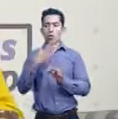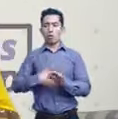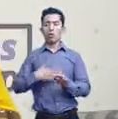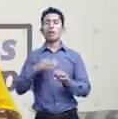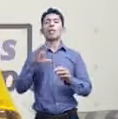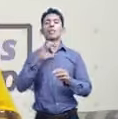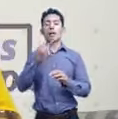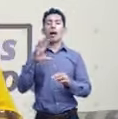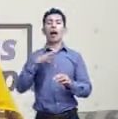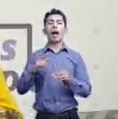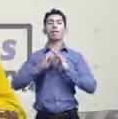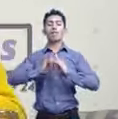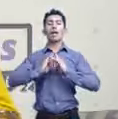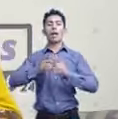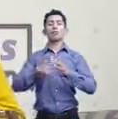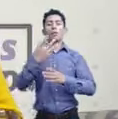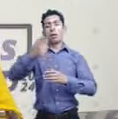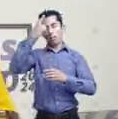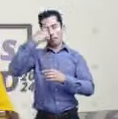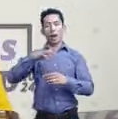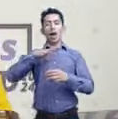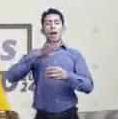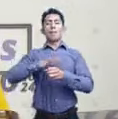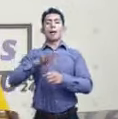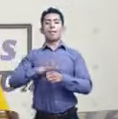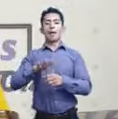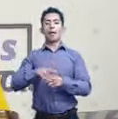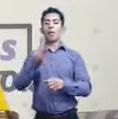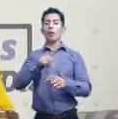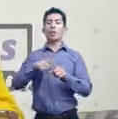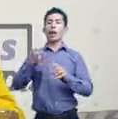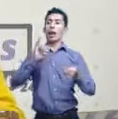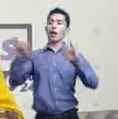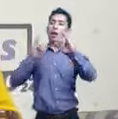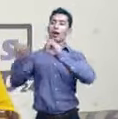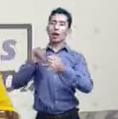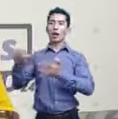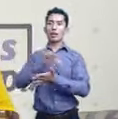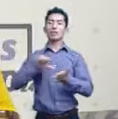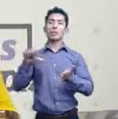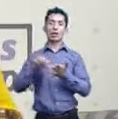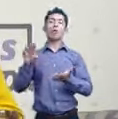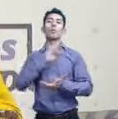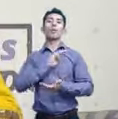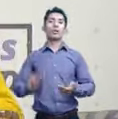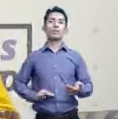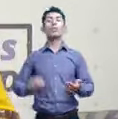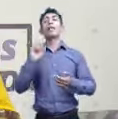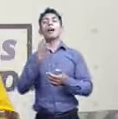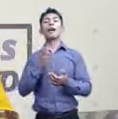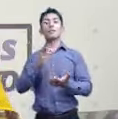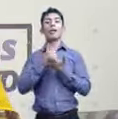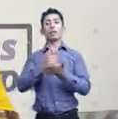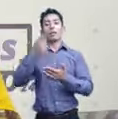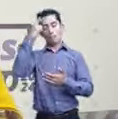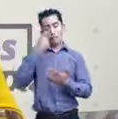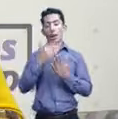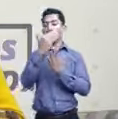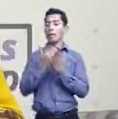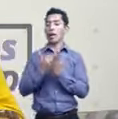La creación de un tianguis para el abastecimiento de las comunidades más alejadas del centro del municipio y con ello ayudar a